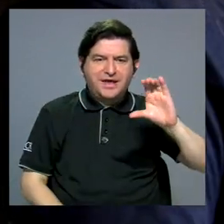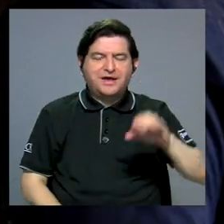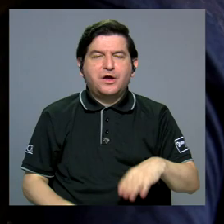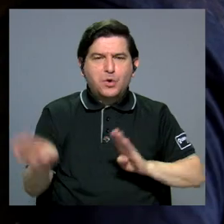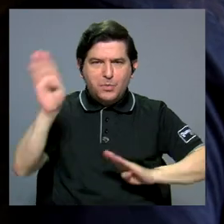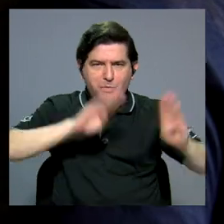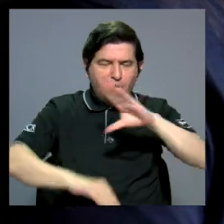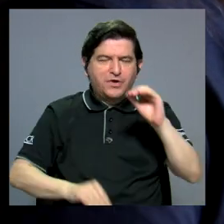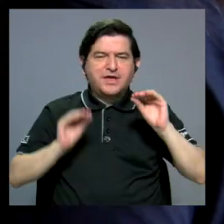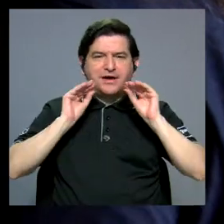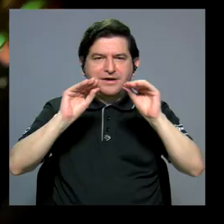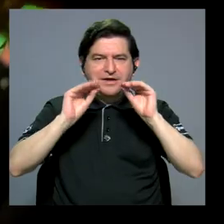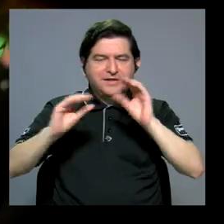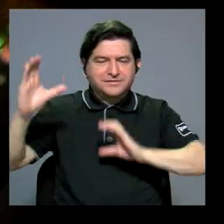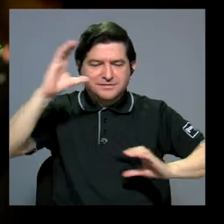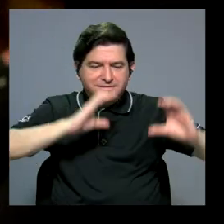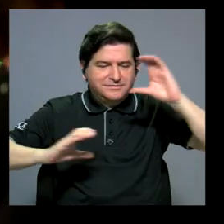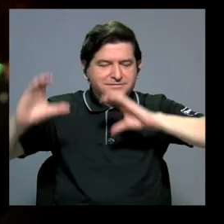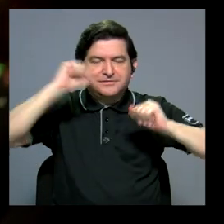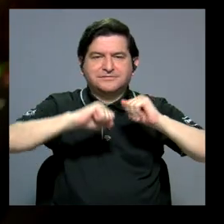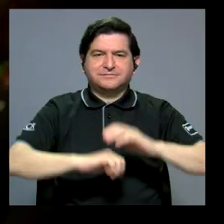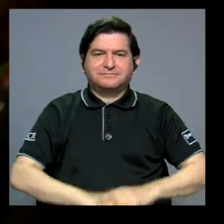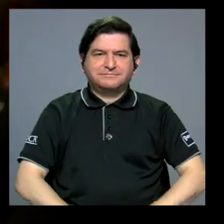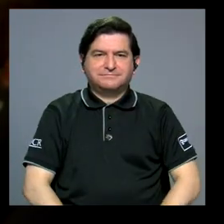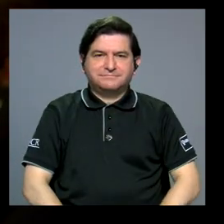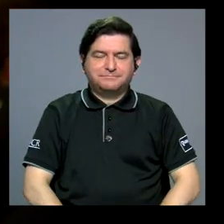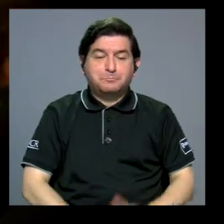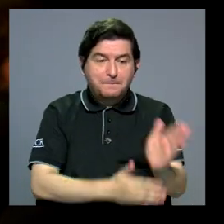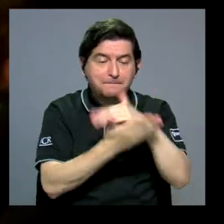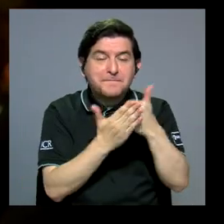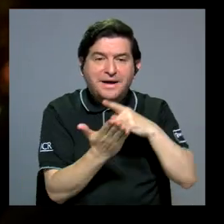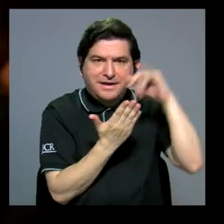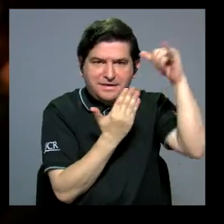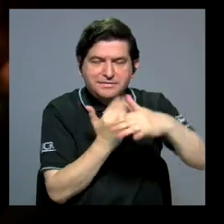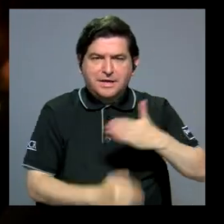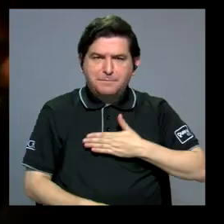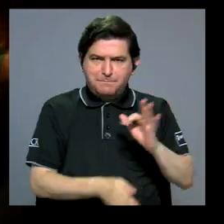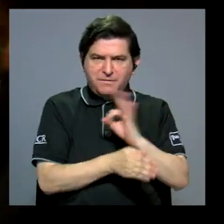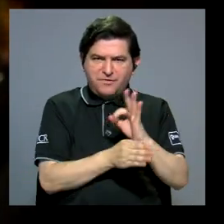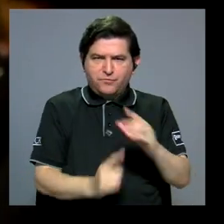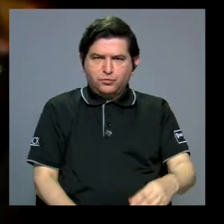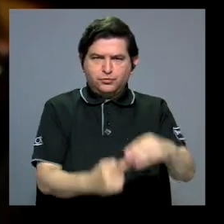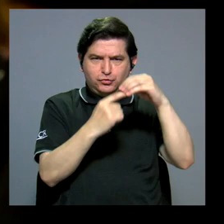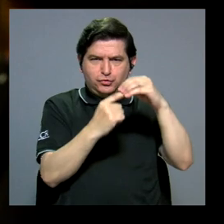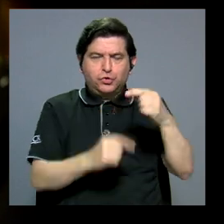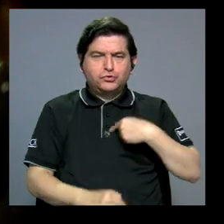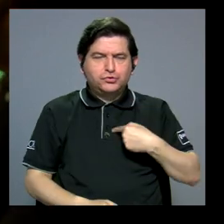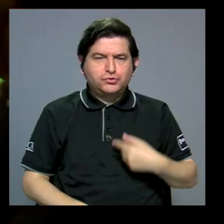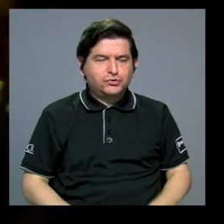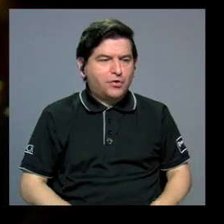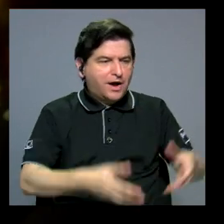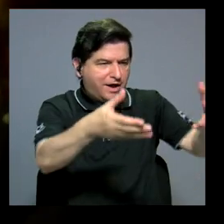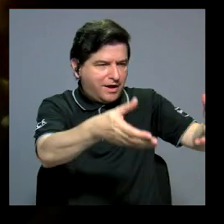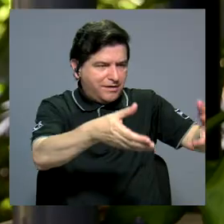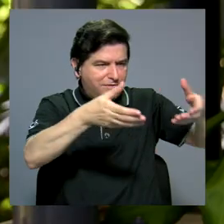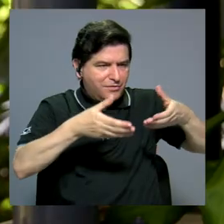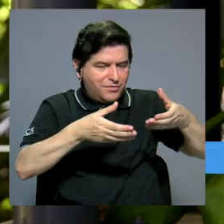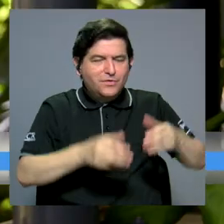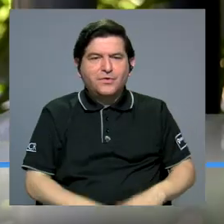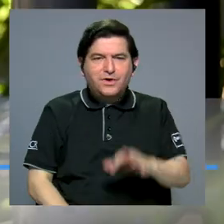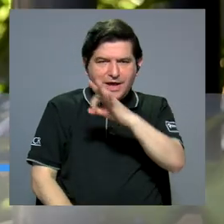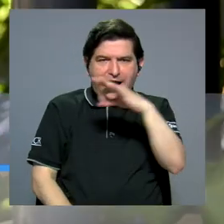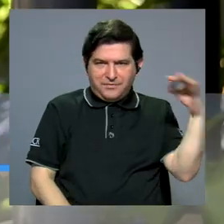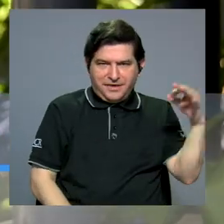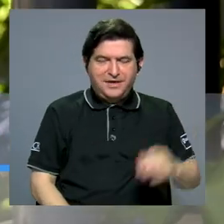licenciatura en Biología y de Enseñanza de las Ciencias. Como parte de este proyecto, mi función principal es la de recibir las abejas y